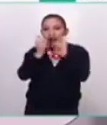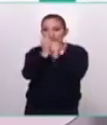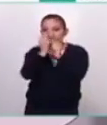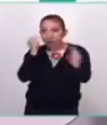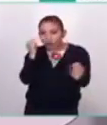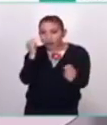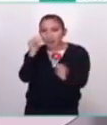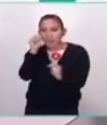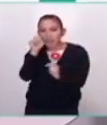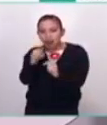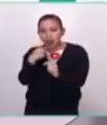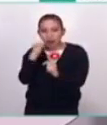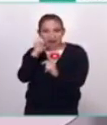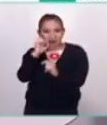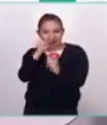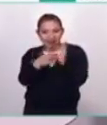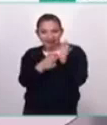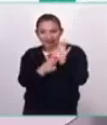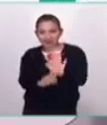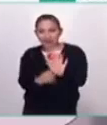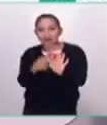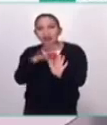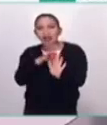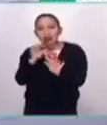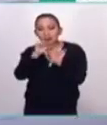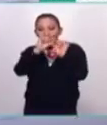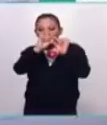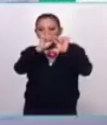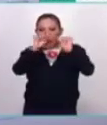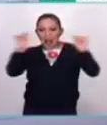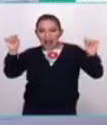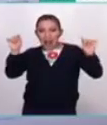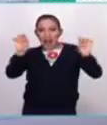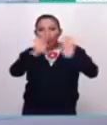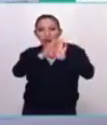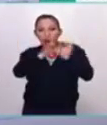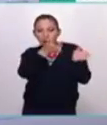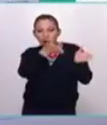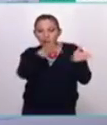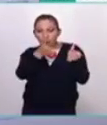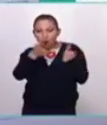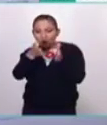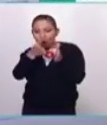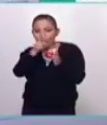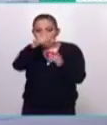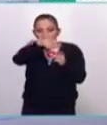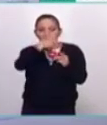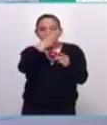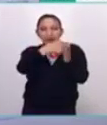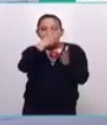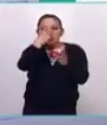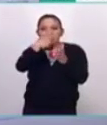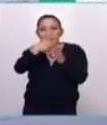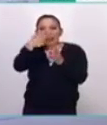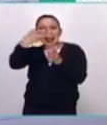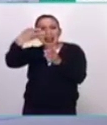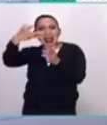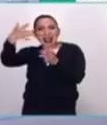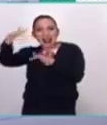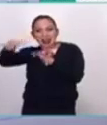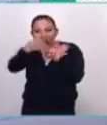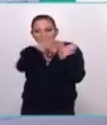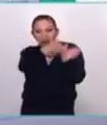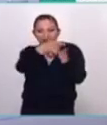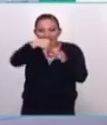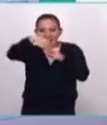y Transportes, es esta imagen, la anterior, ha ido poniendo las marcas de cómo va avanzando. Mire, 2005, 6, 7, 8, 9, 10,